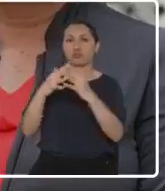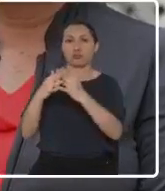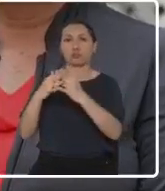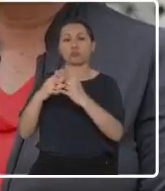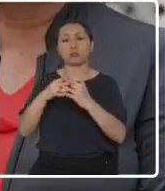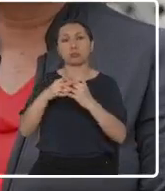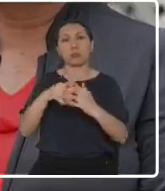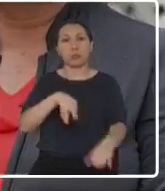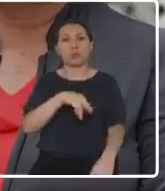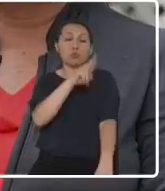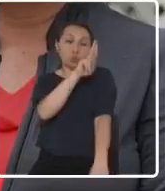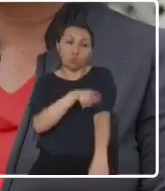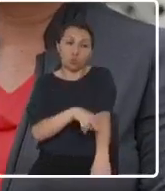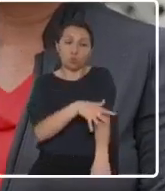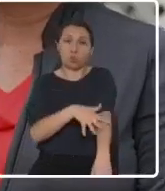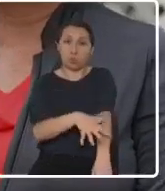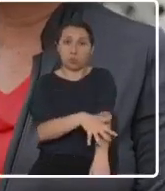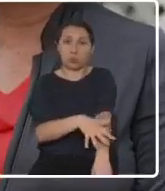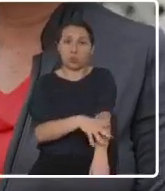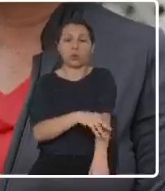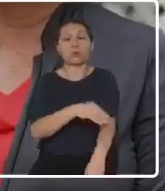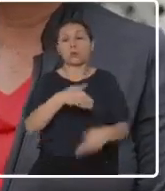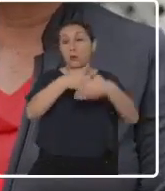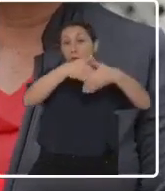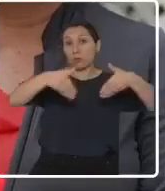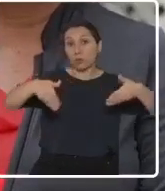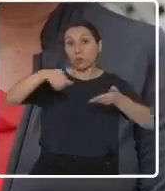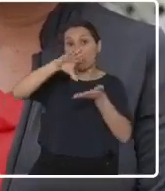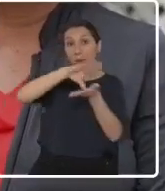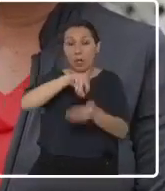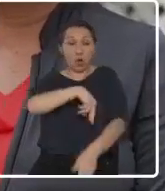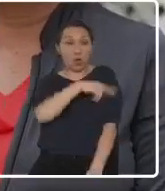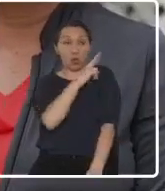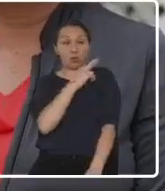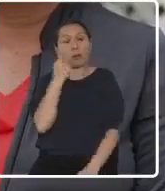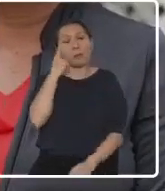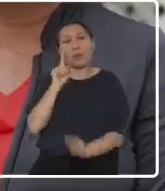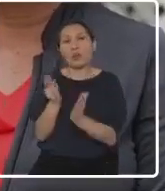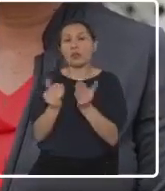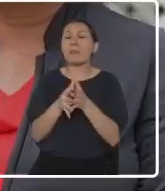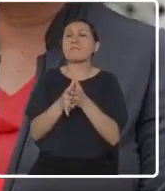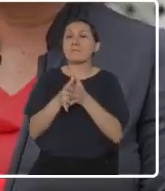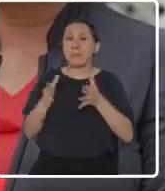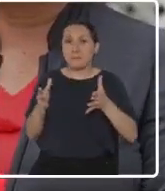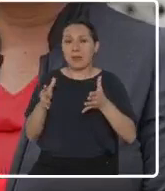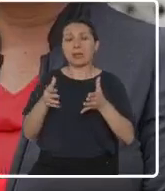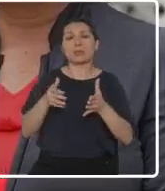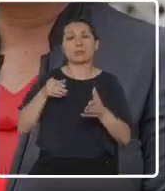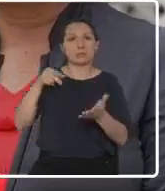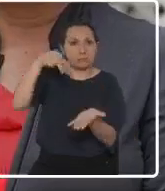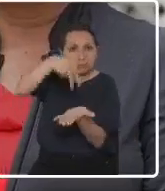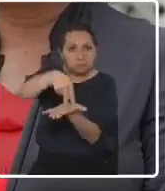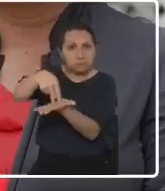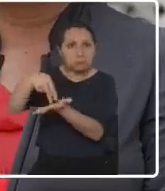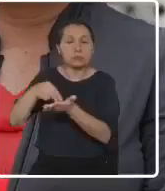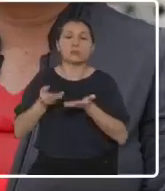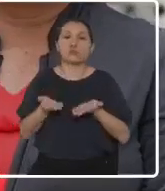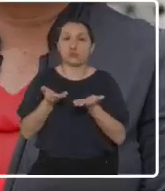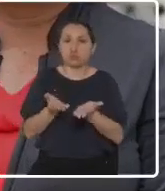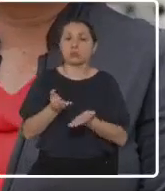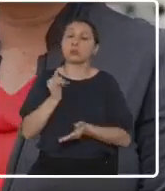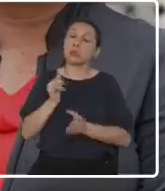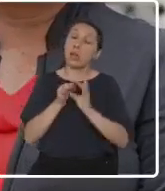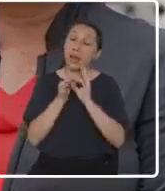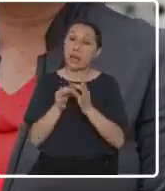en la zona macro, en la macrozona sur, en la frontera en el norte, pero necesitamos más en terreno y esa es la disposición que ellos tienen también